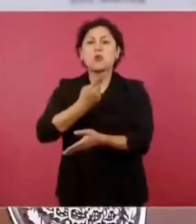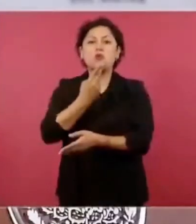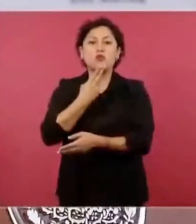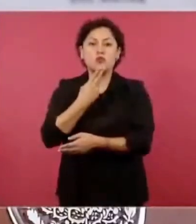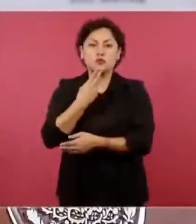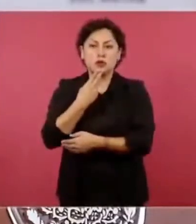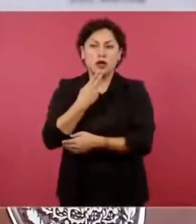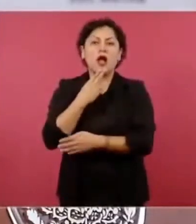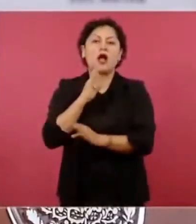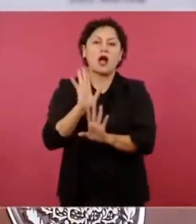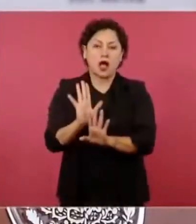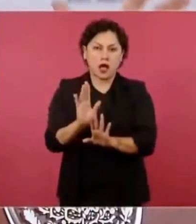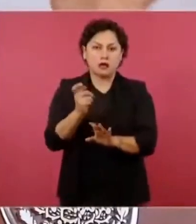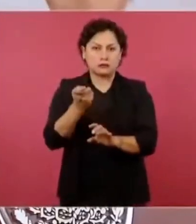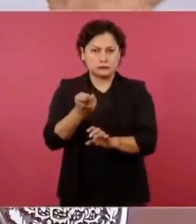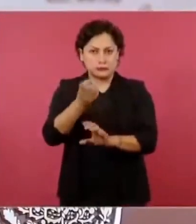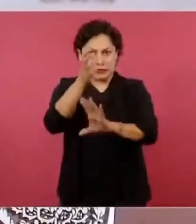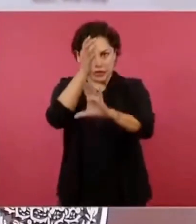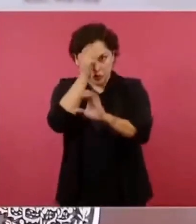y